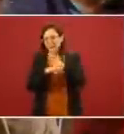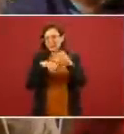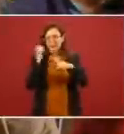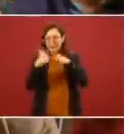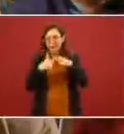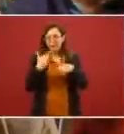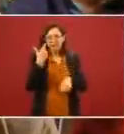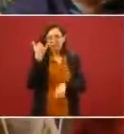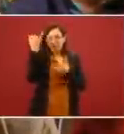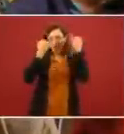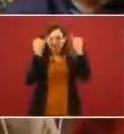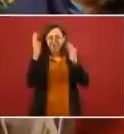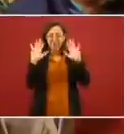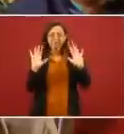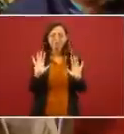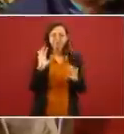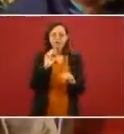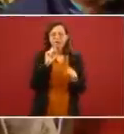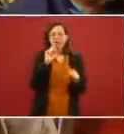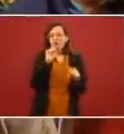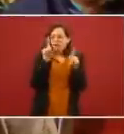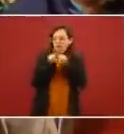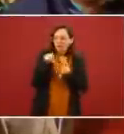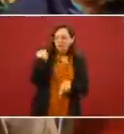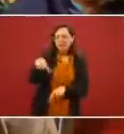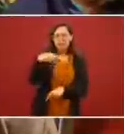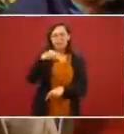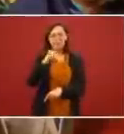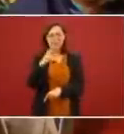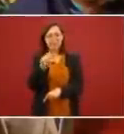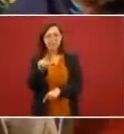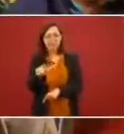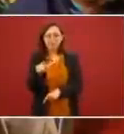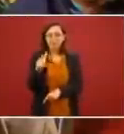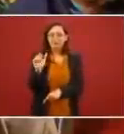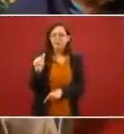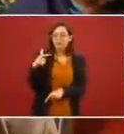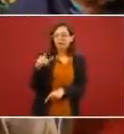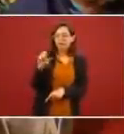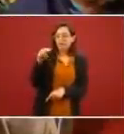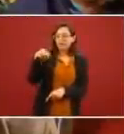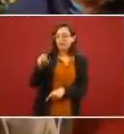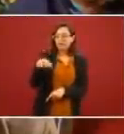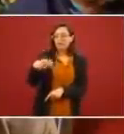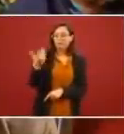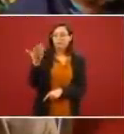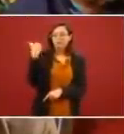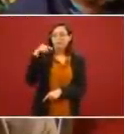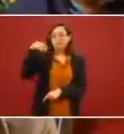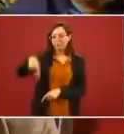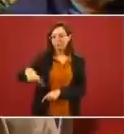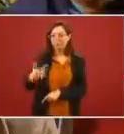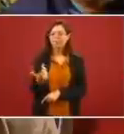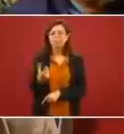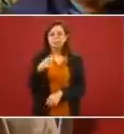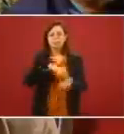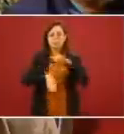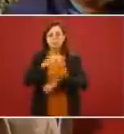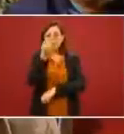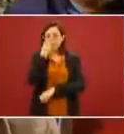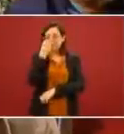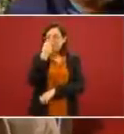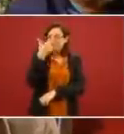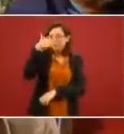algún tipo de conflicto de interés que Miguel Alemán haya venido a la cena de empresarios para la rifa del avión y que además sea uno de